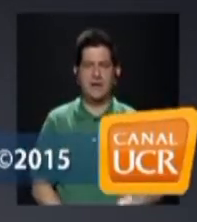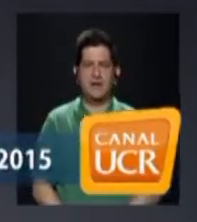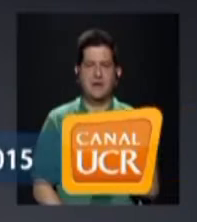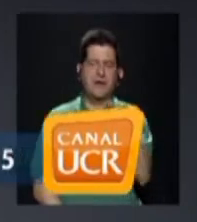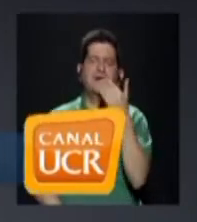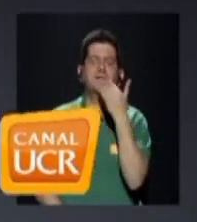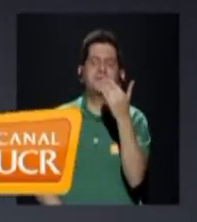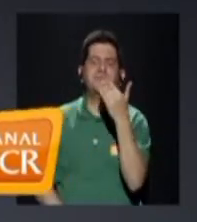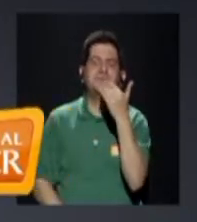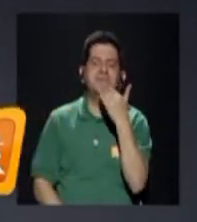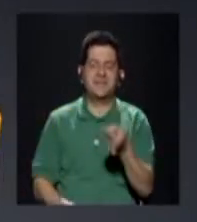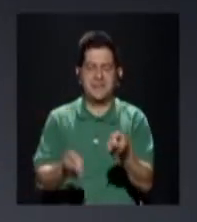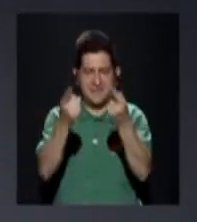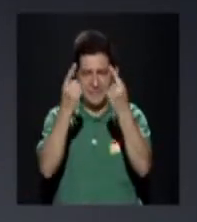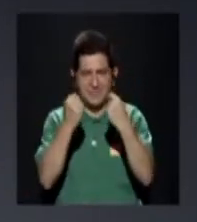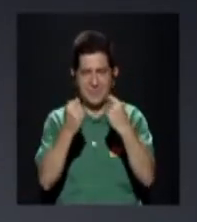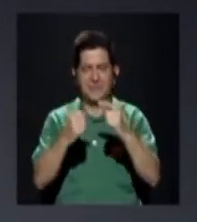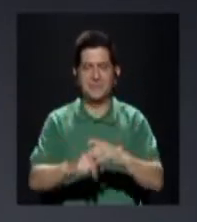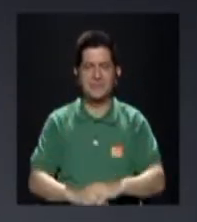ustedes muchas gracias por